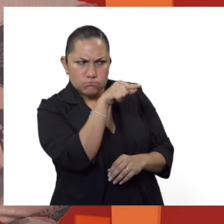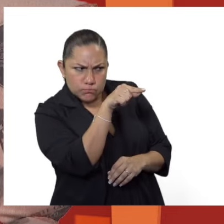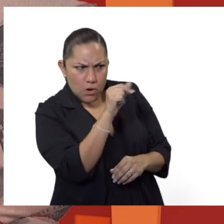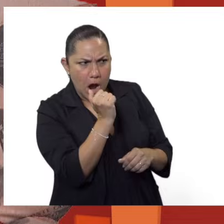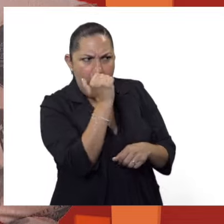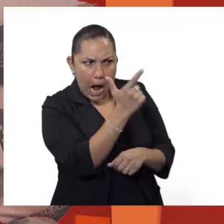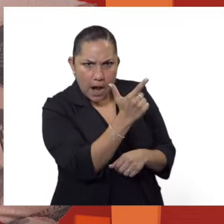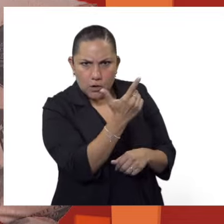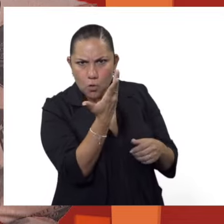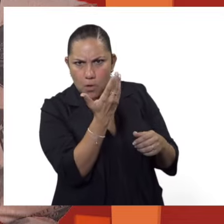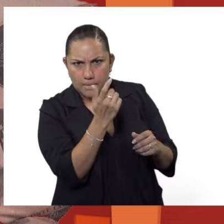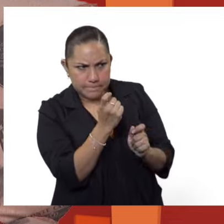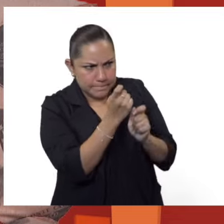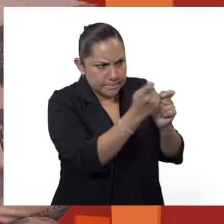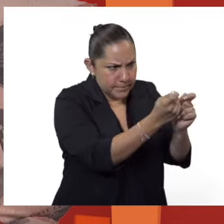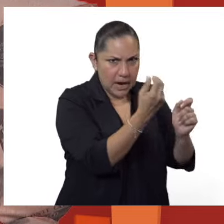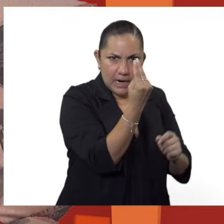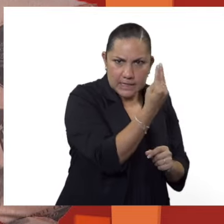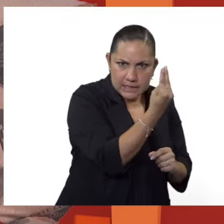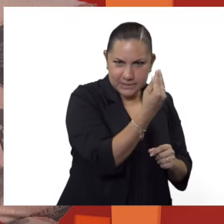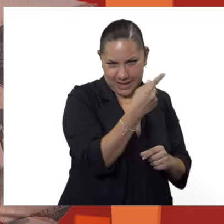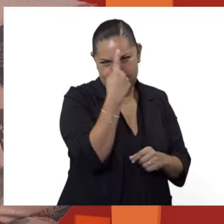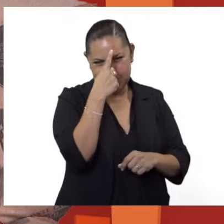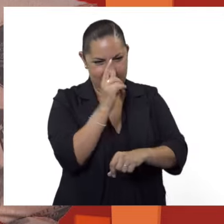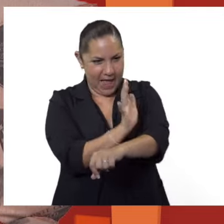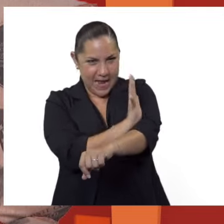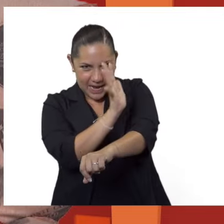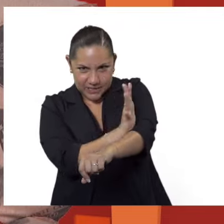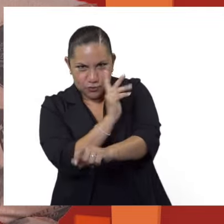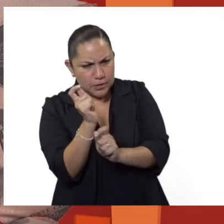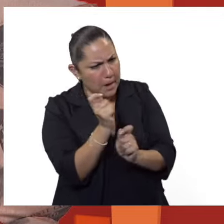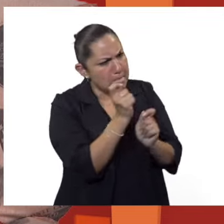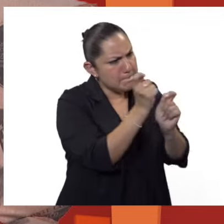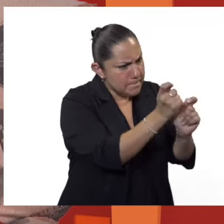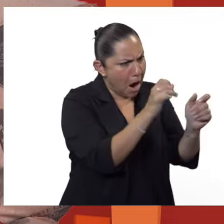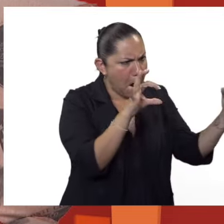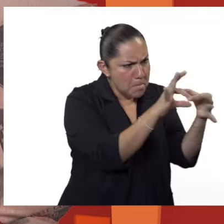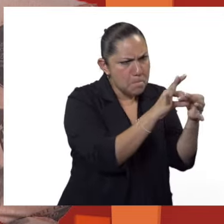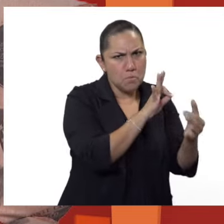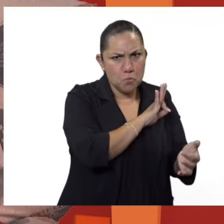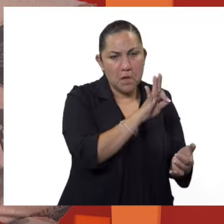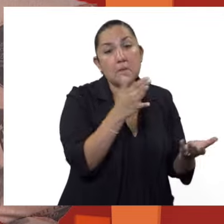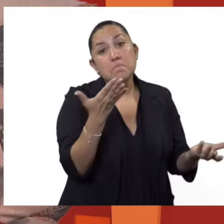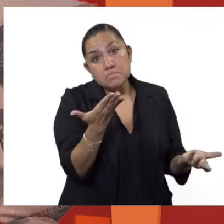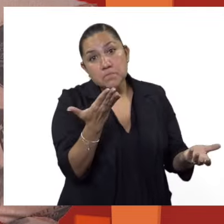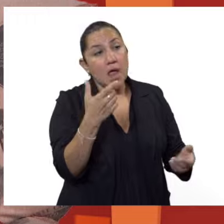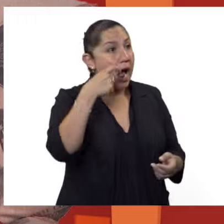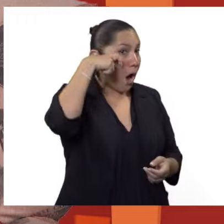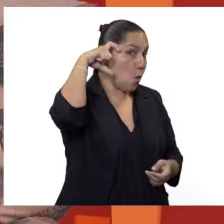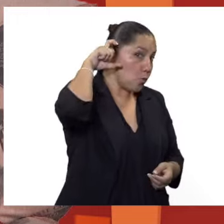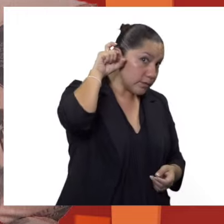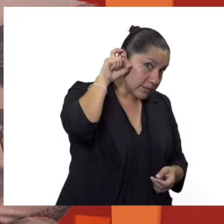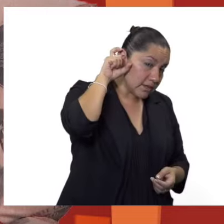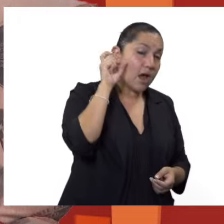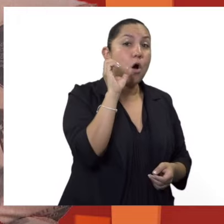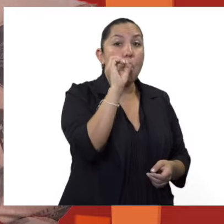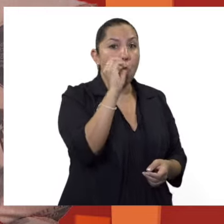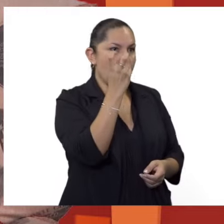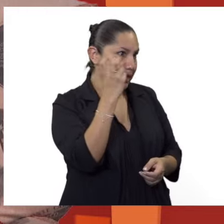alguna adaptación de algún dispositivo el eh electrónico entonces puede ser un auxiliar auditivo